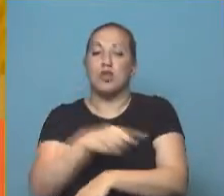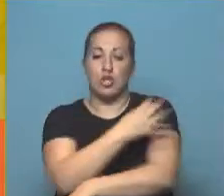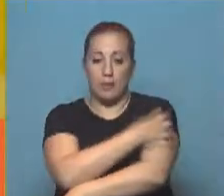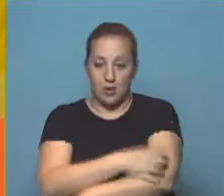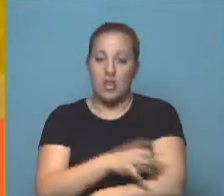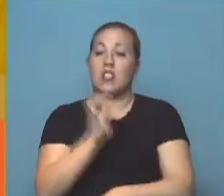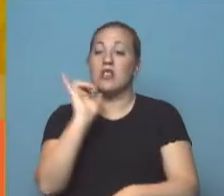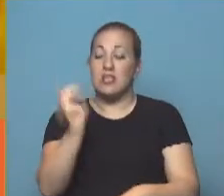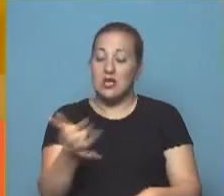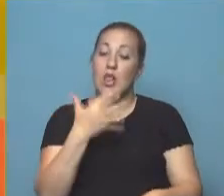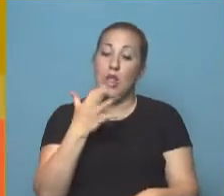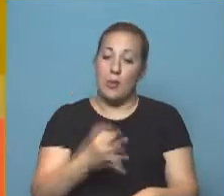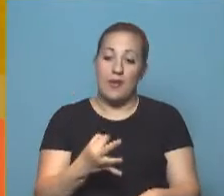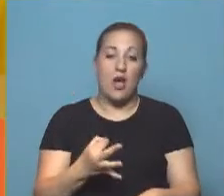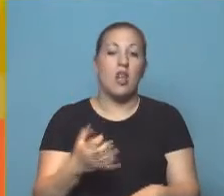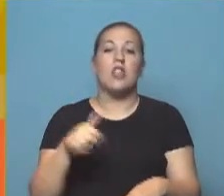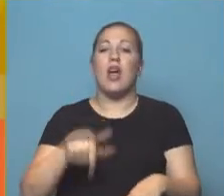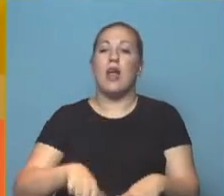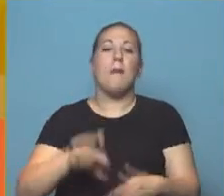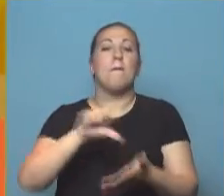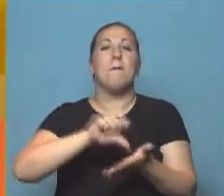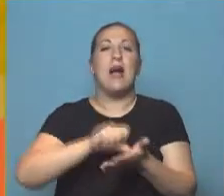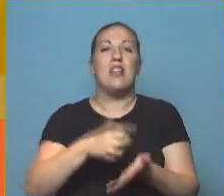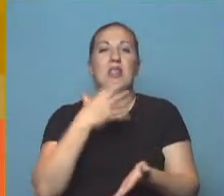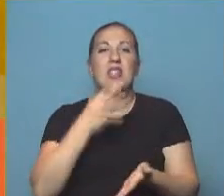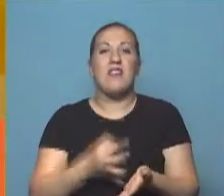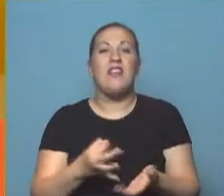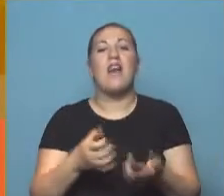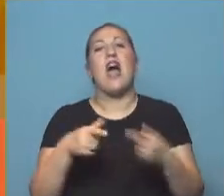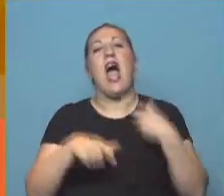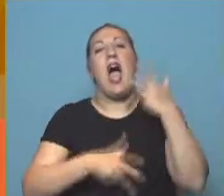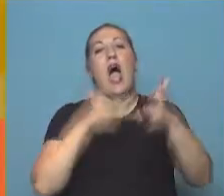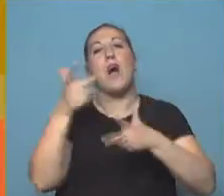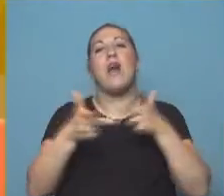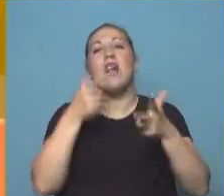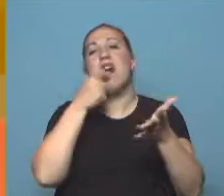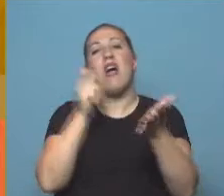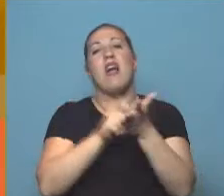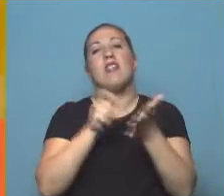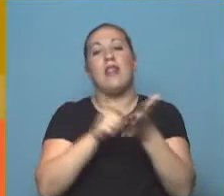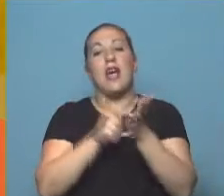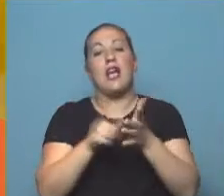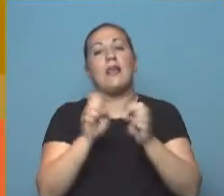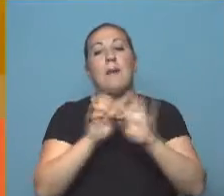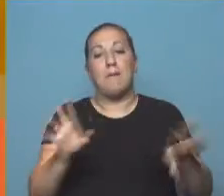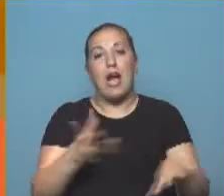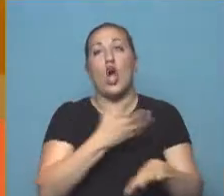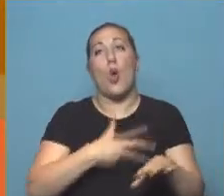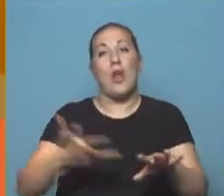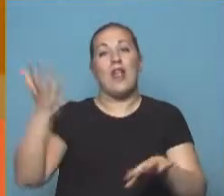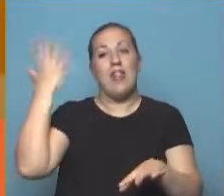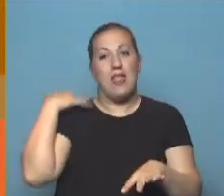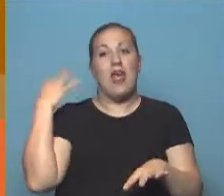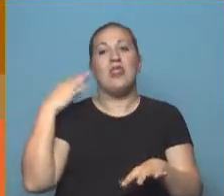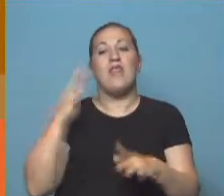creo que es una crítica para hacer, que no puede un país serio estar discutiendo las estadísticas. Eso es un error de la gestión anterior, digamos que lo tuvo que haber saldado. Ahora, también